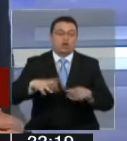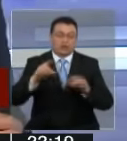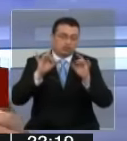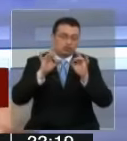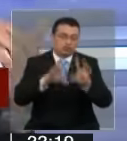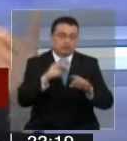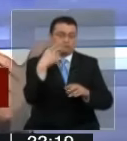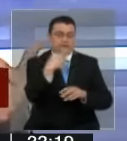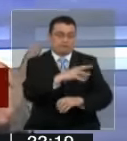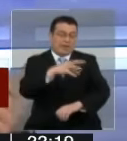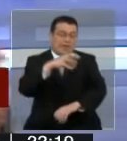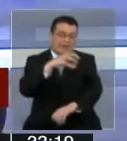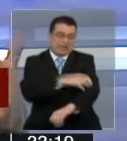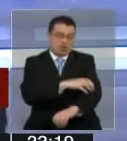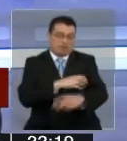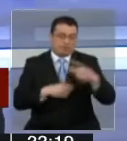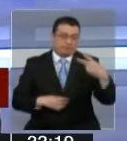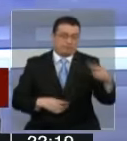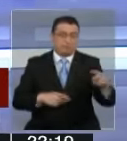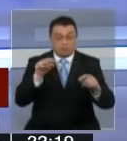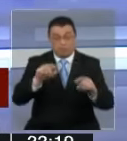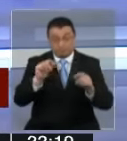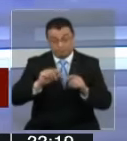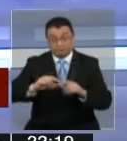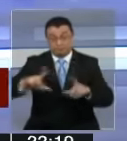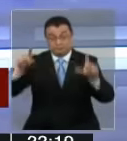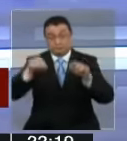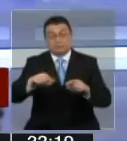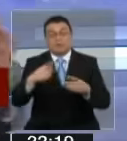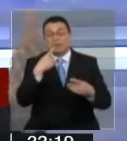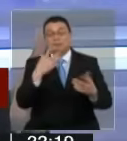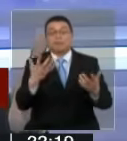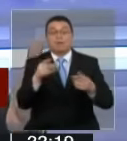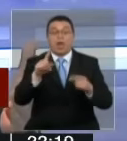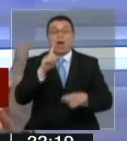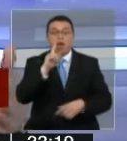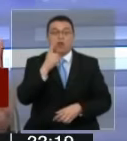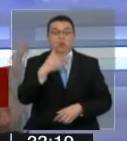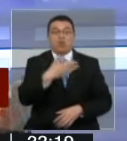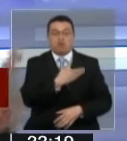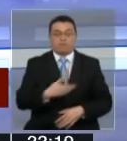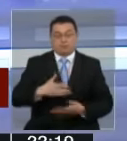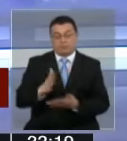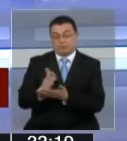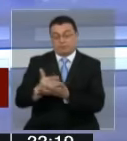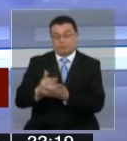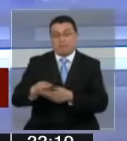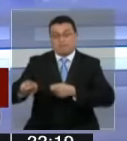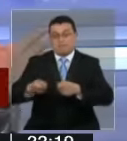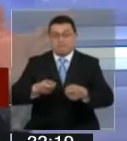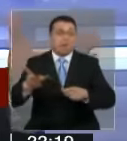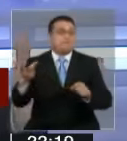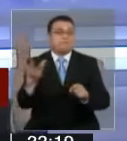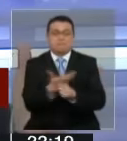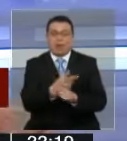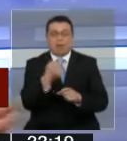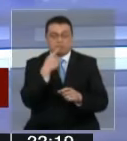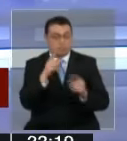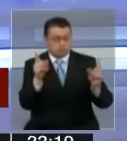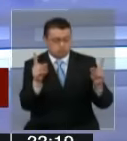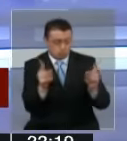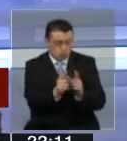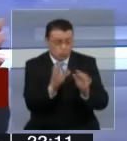región. Pero creo también, y es probablemente por donde hay que empezar, hay que ver que hay un gobierno que está administrando muy mal el conflicto, que en vez de acotarlo, lo que